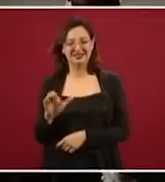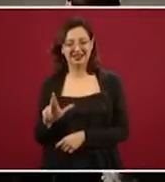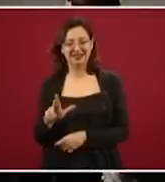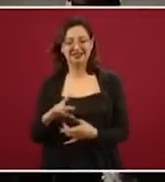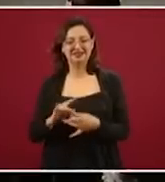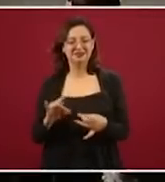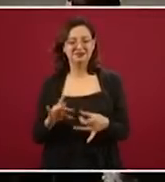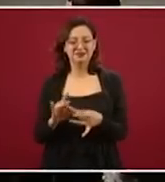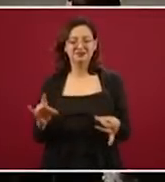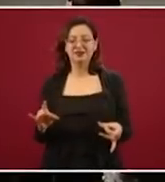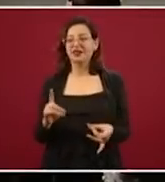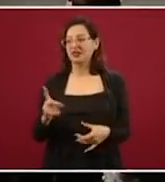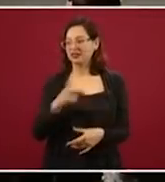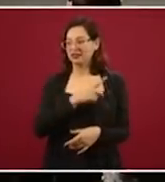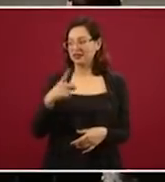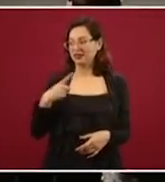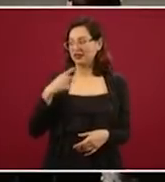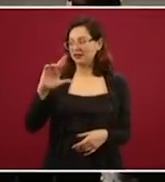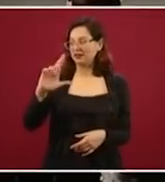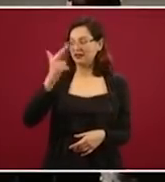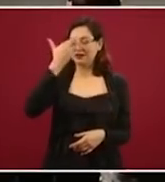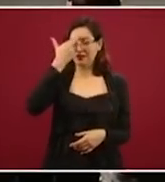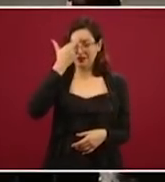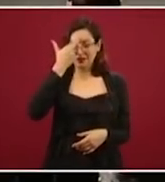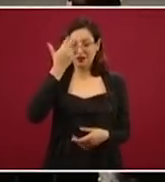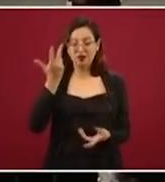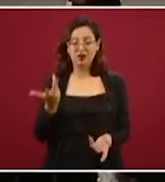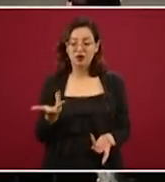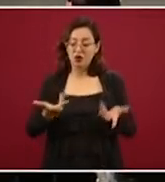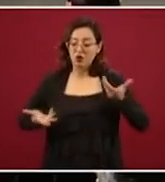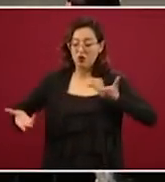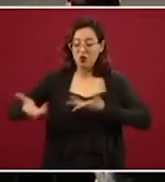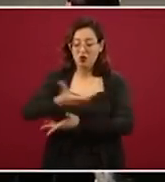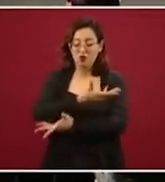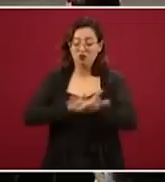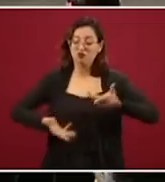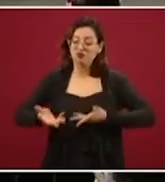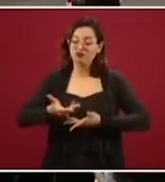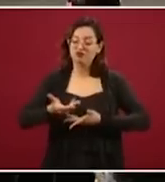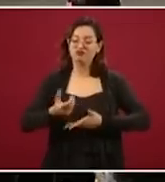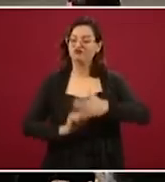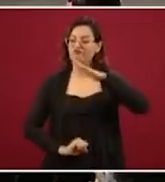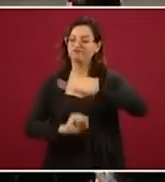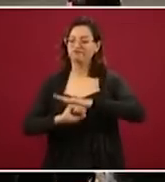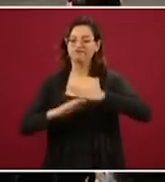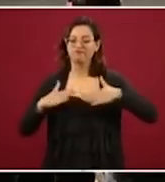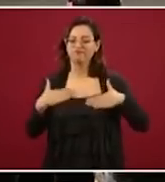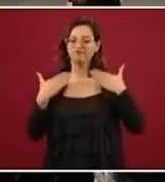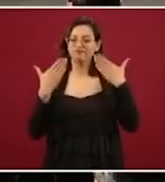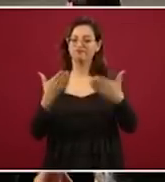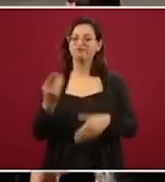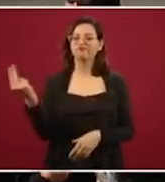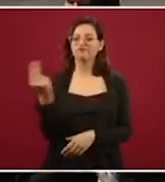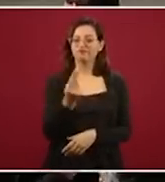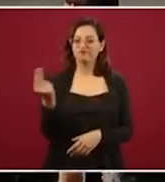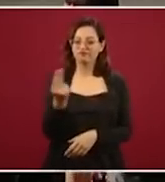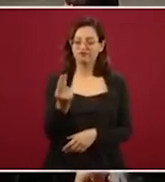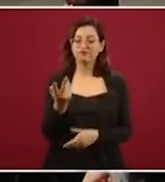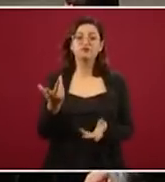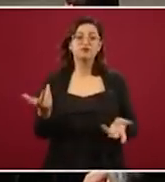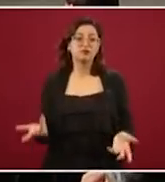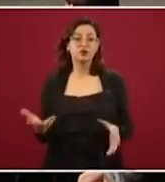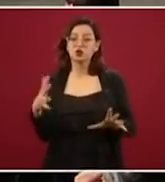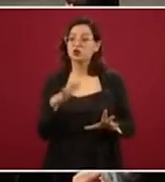que la confianza es la materia prima de la colaboración y las sociedades prosperamos cuando colaboramos